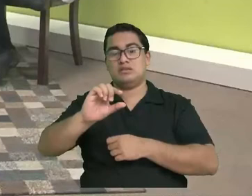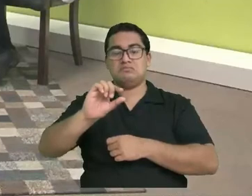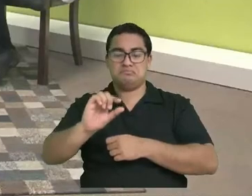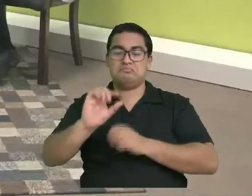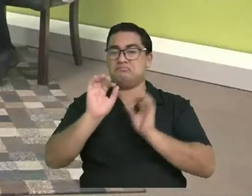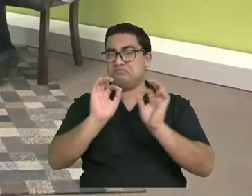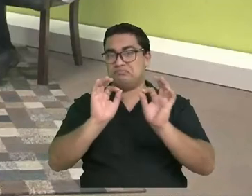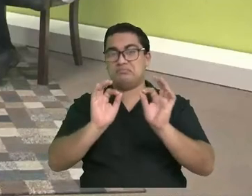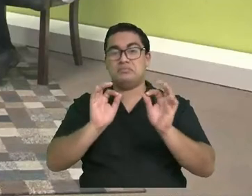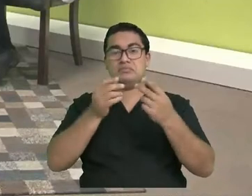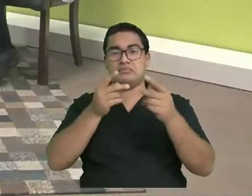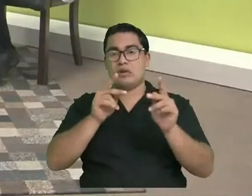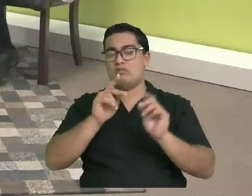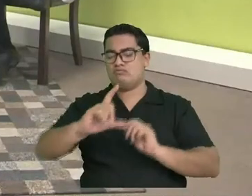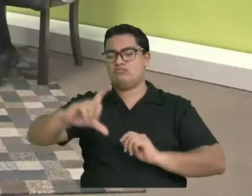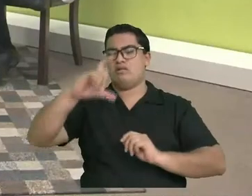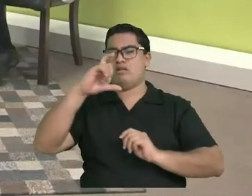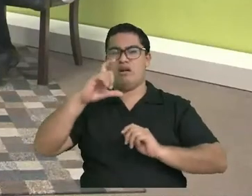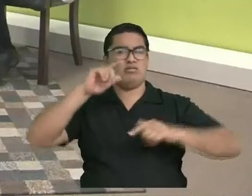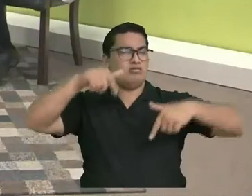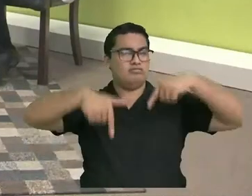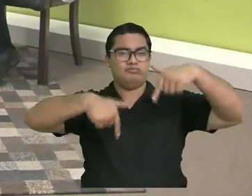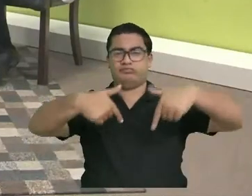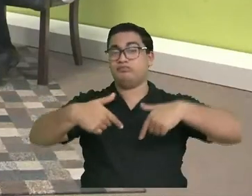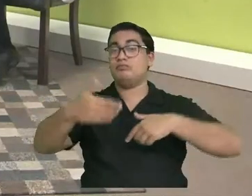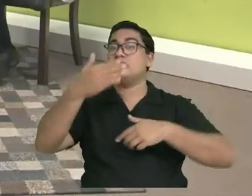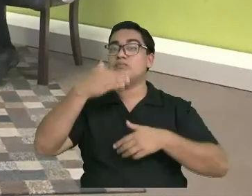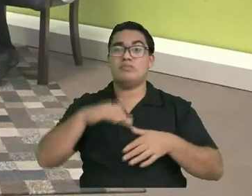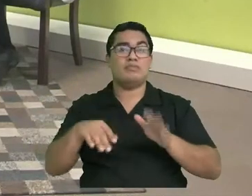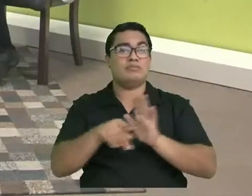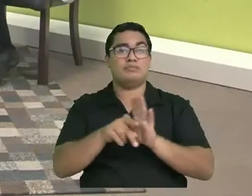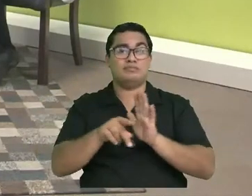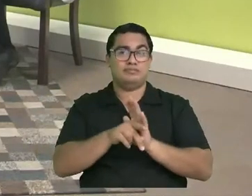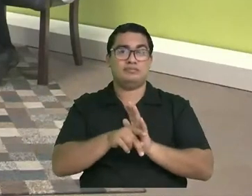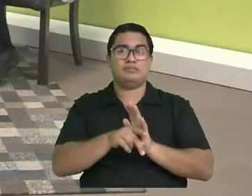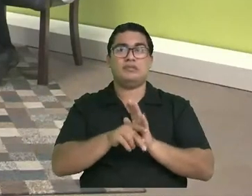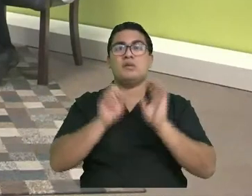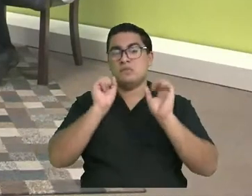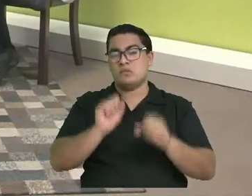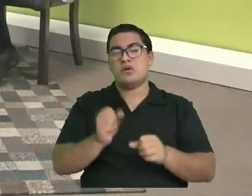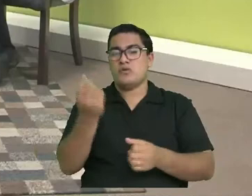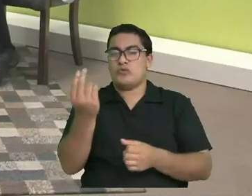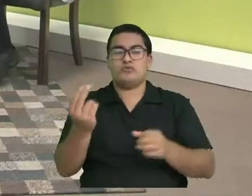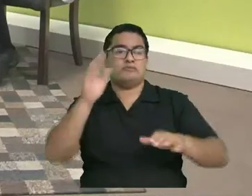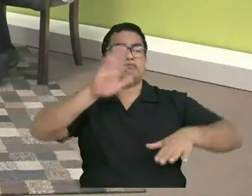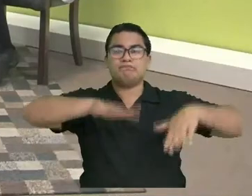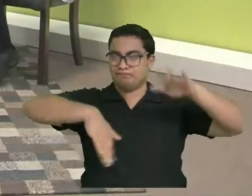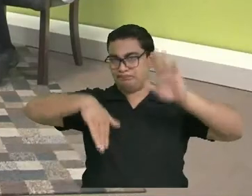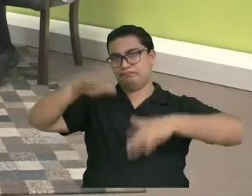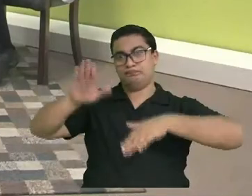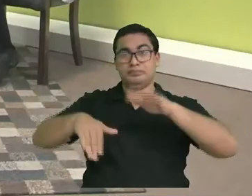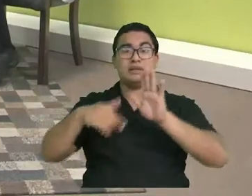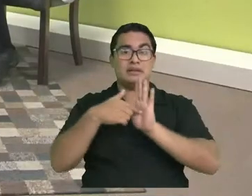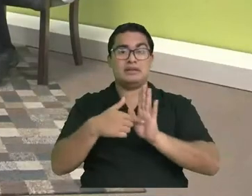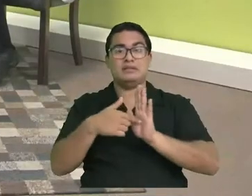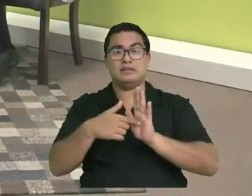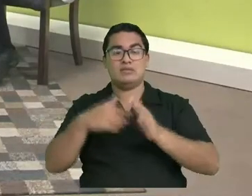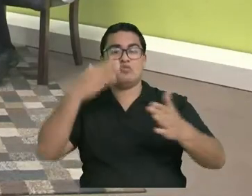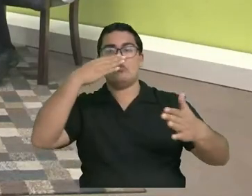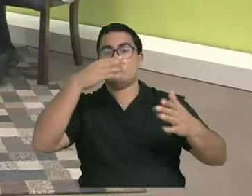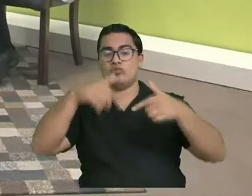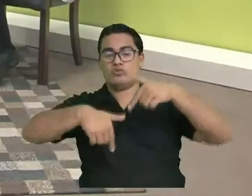pues está bien. Y el uso de vez en cuando, o sea, en ocasiones especiales, usar, no hay que guardarlo, sino que